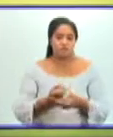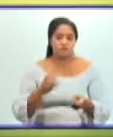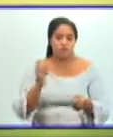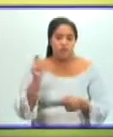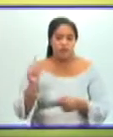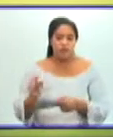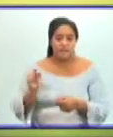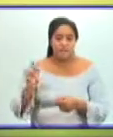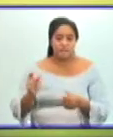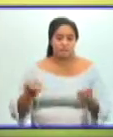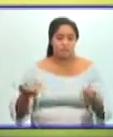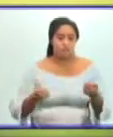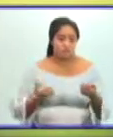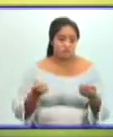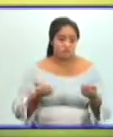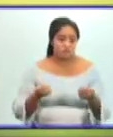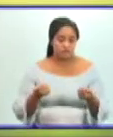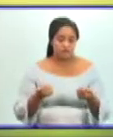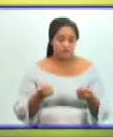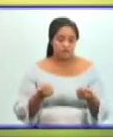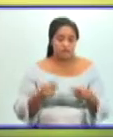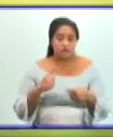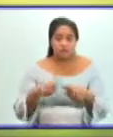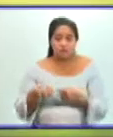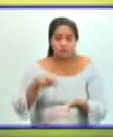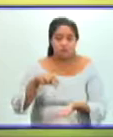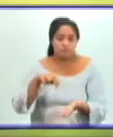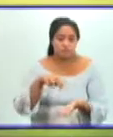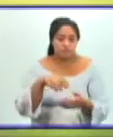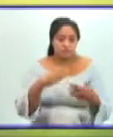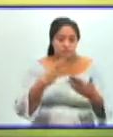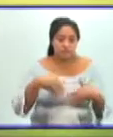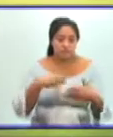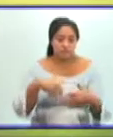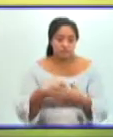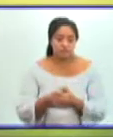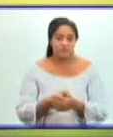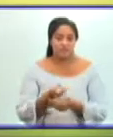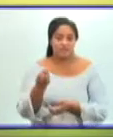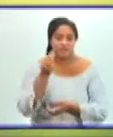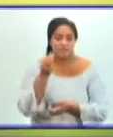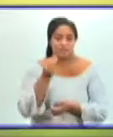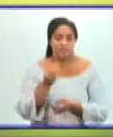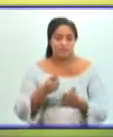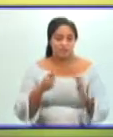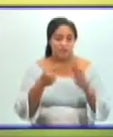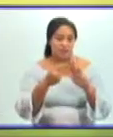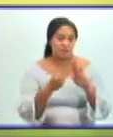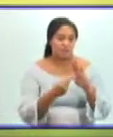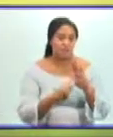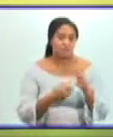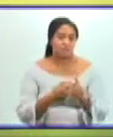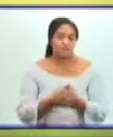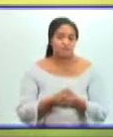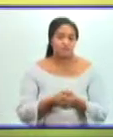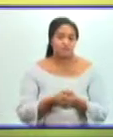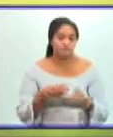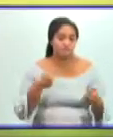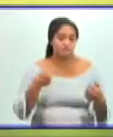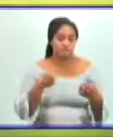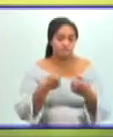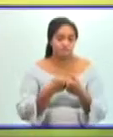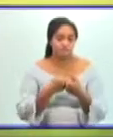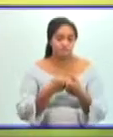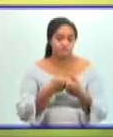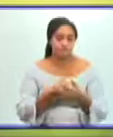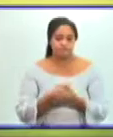los peatones debemos tener conocimiento de ellas para no incurrir en algún accidente. Entonces,